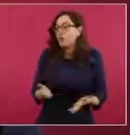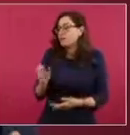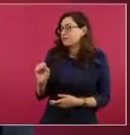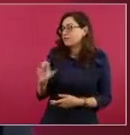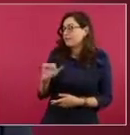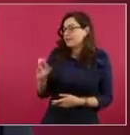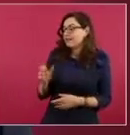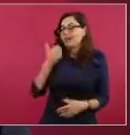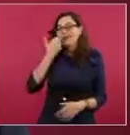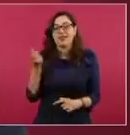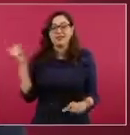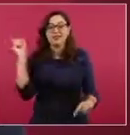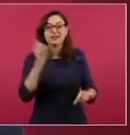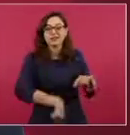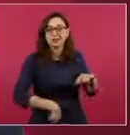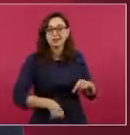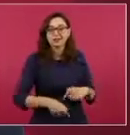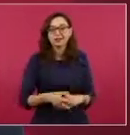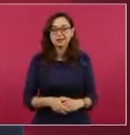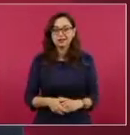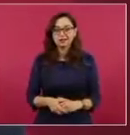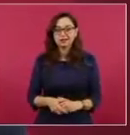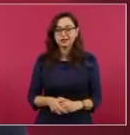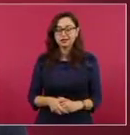es como lo de la Guardia Nacional,